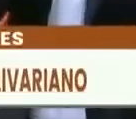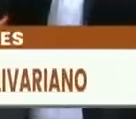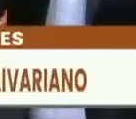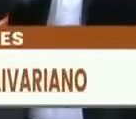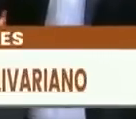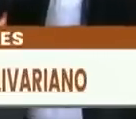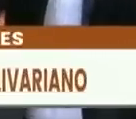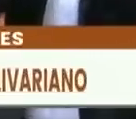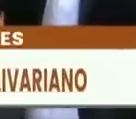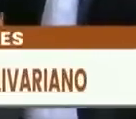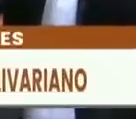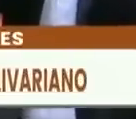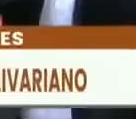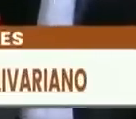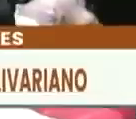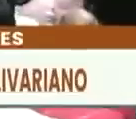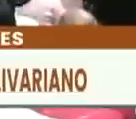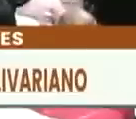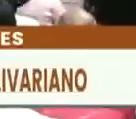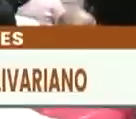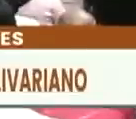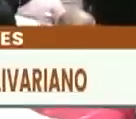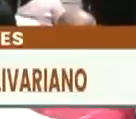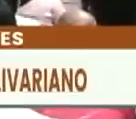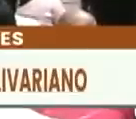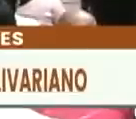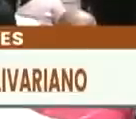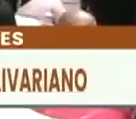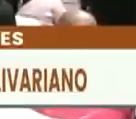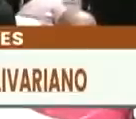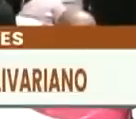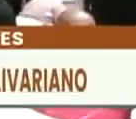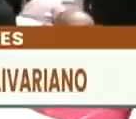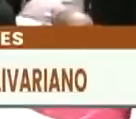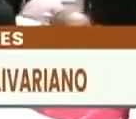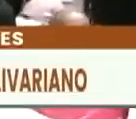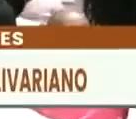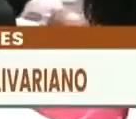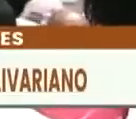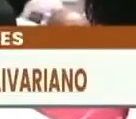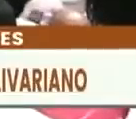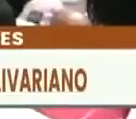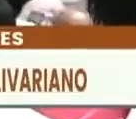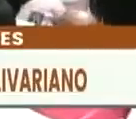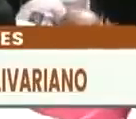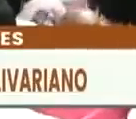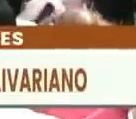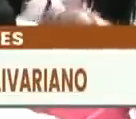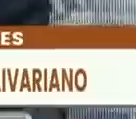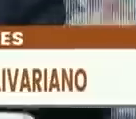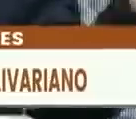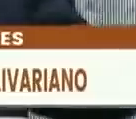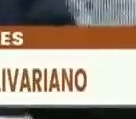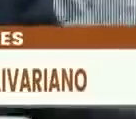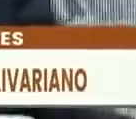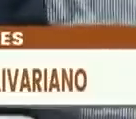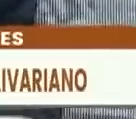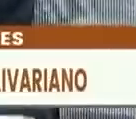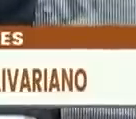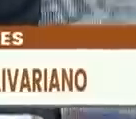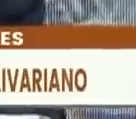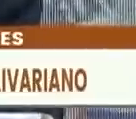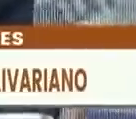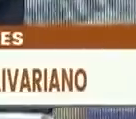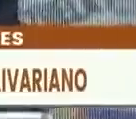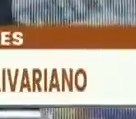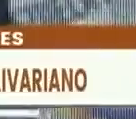al primer vicepresidente de las del partido socialista de Venezuela y ahora vamos a escuchar a Quien dirigió